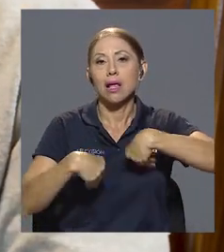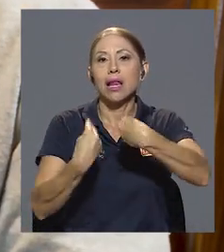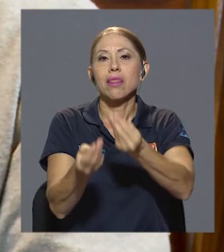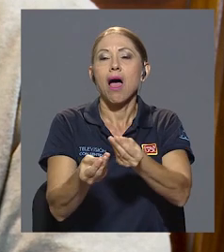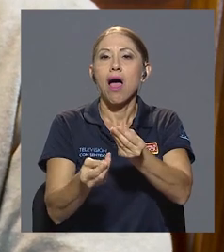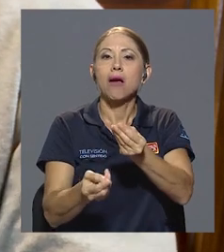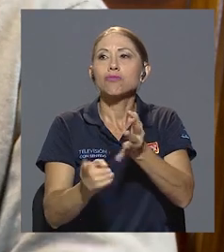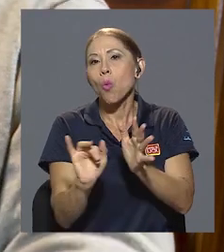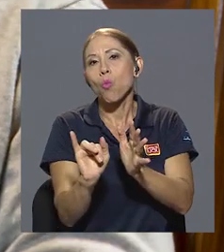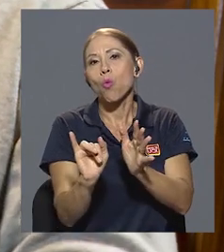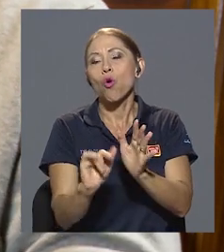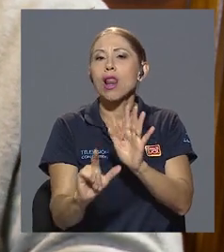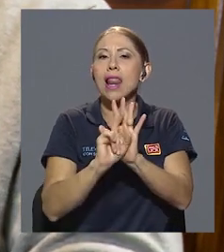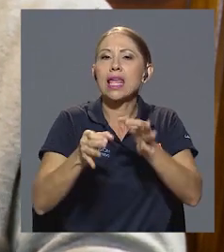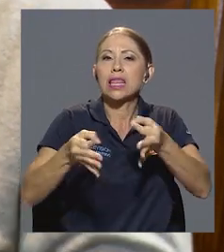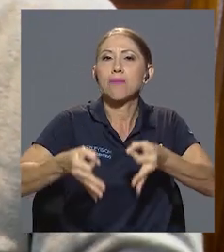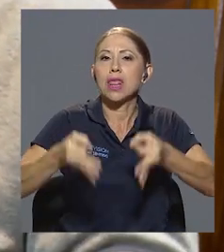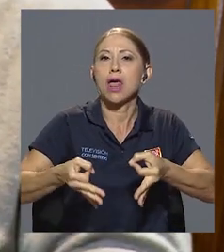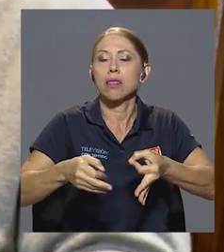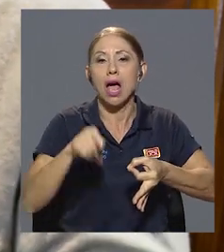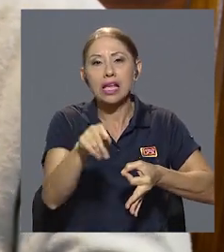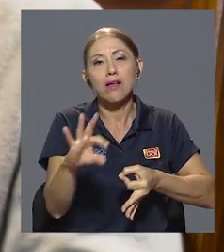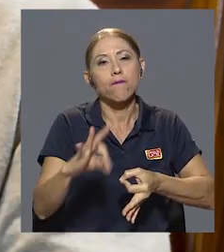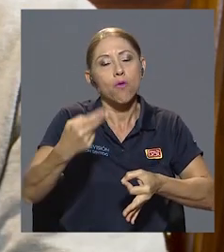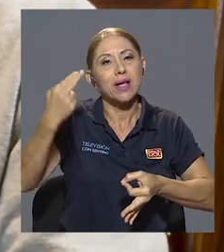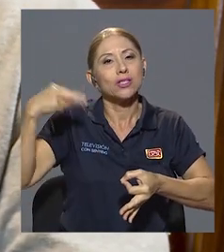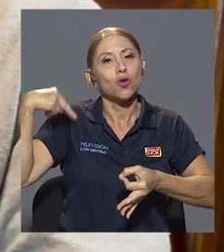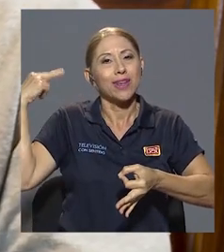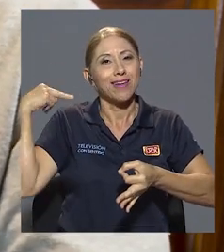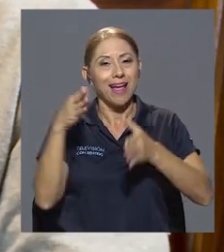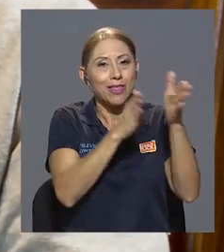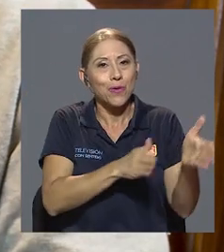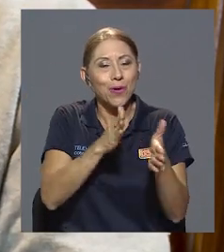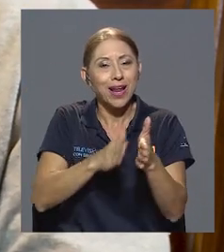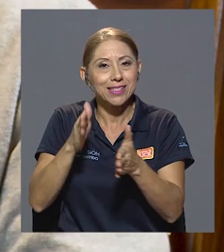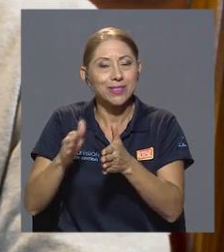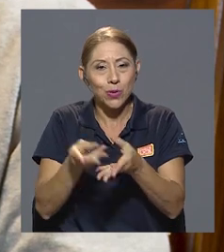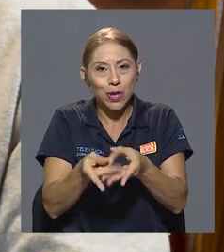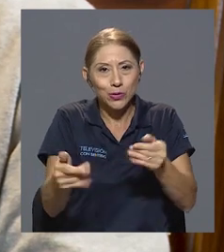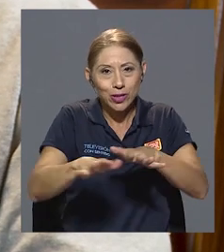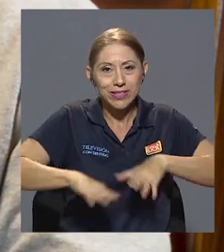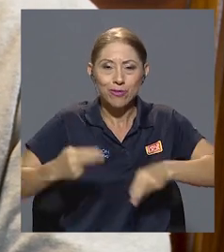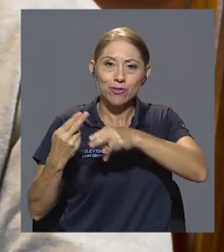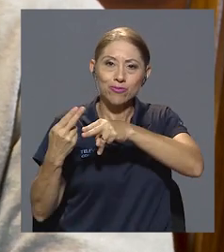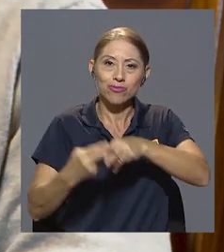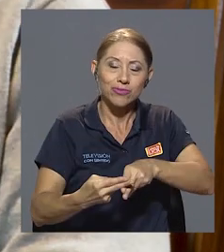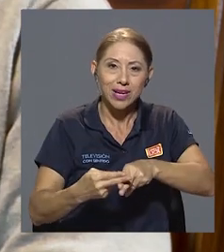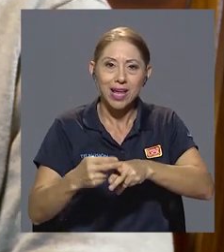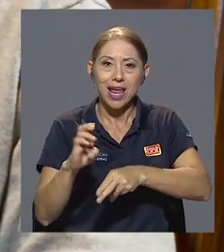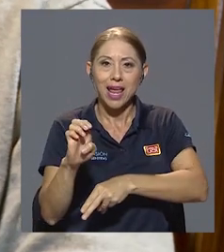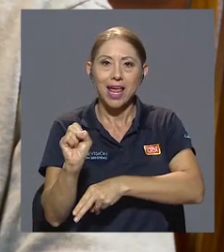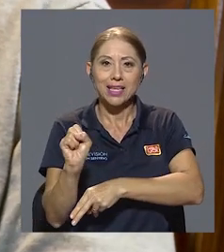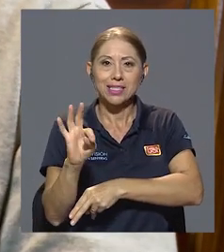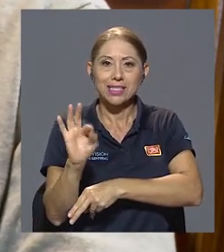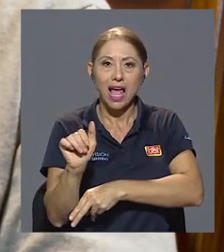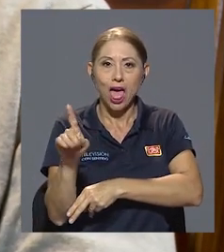a esta forma histórica de organización del territorio que llamamos estados y eso yo creo